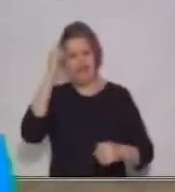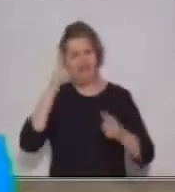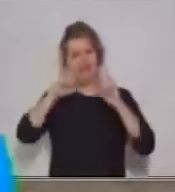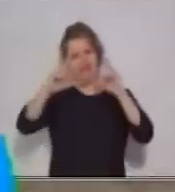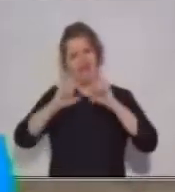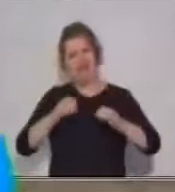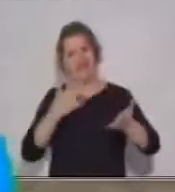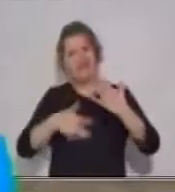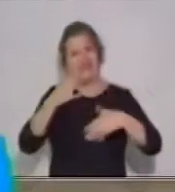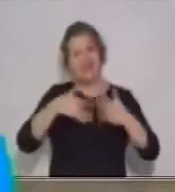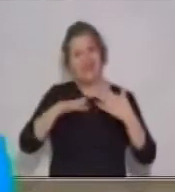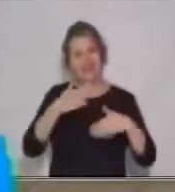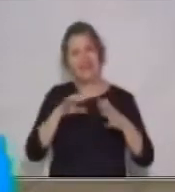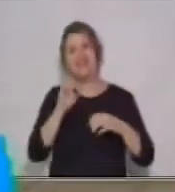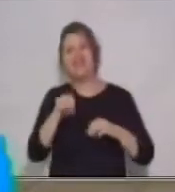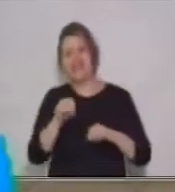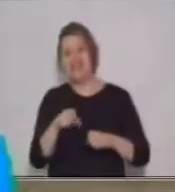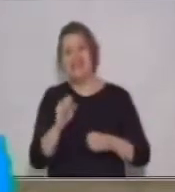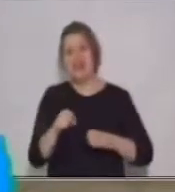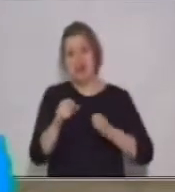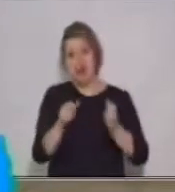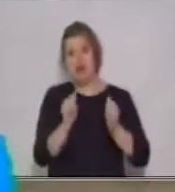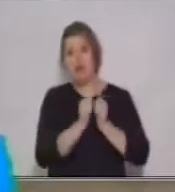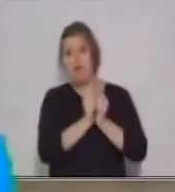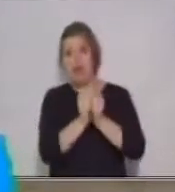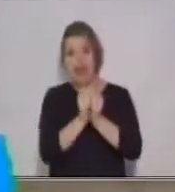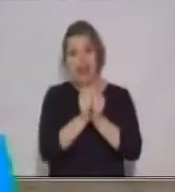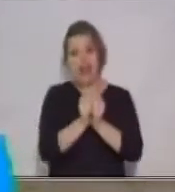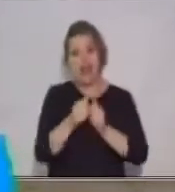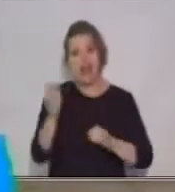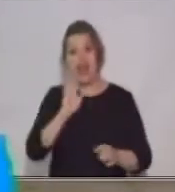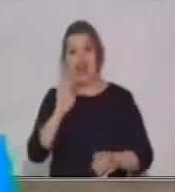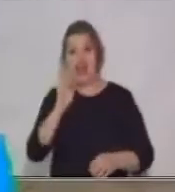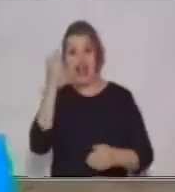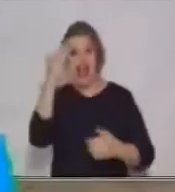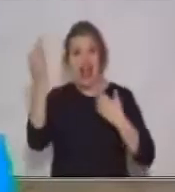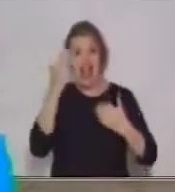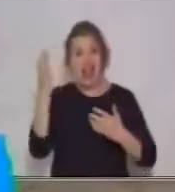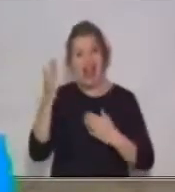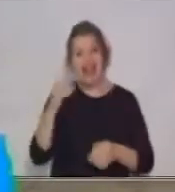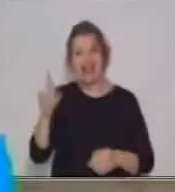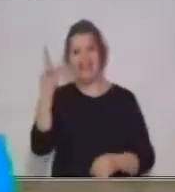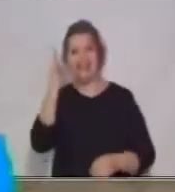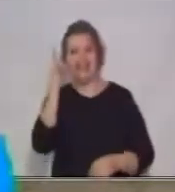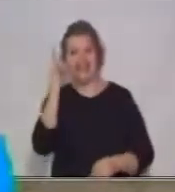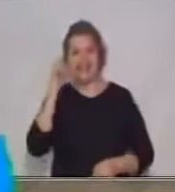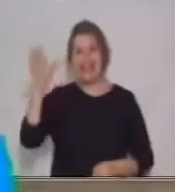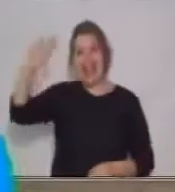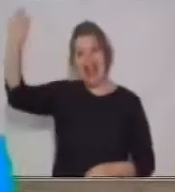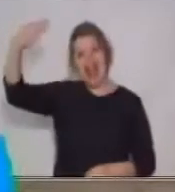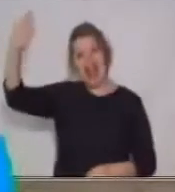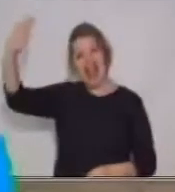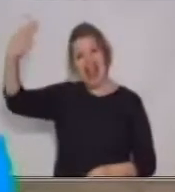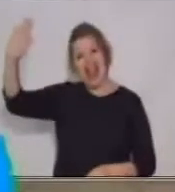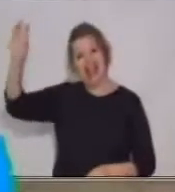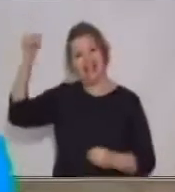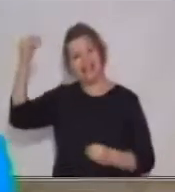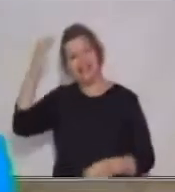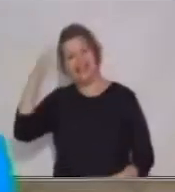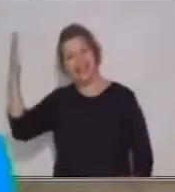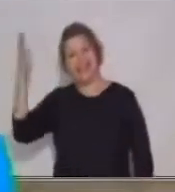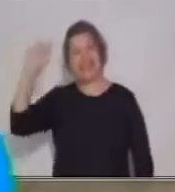numérica. Y hoy nos acompaña y tenemos el gusto de saludar en lengua de señas a Lorraine. Mucho